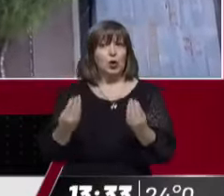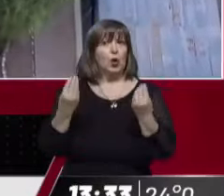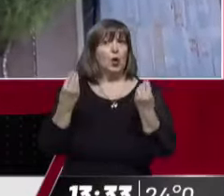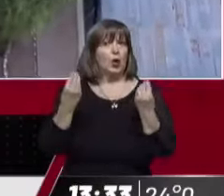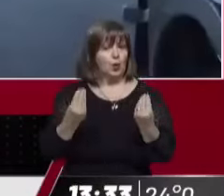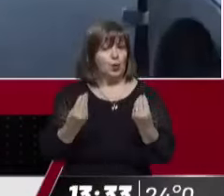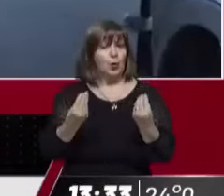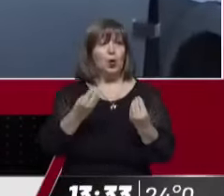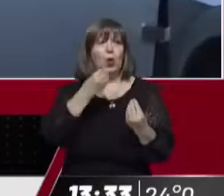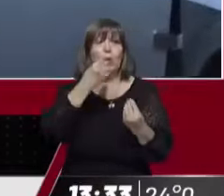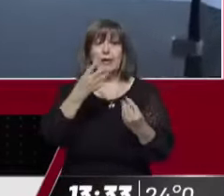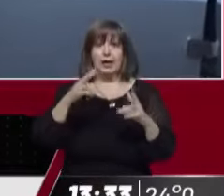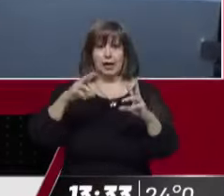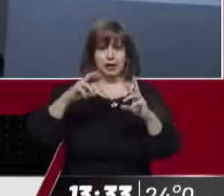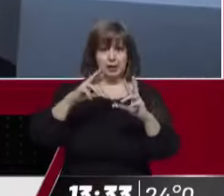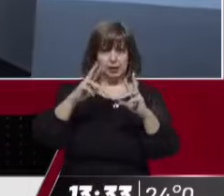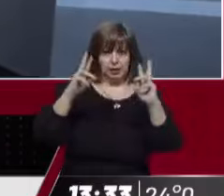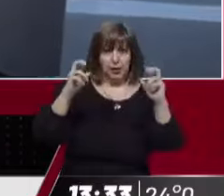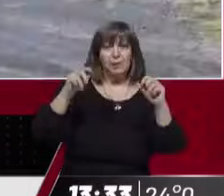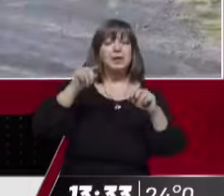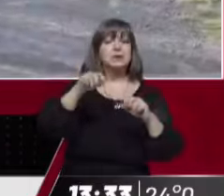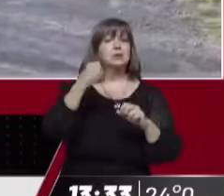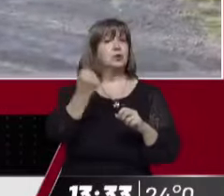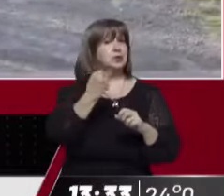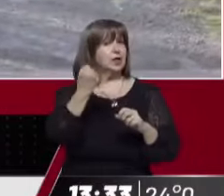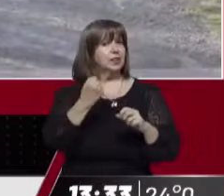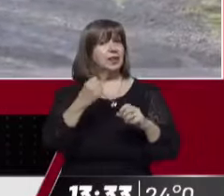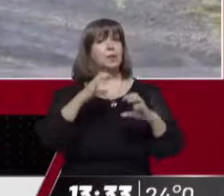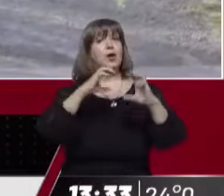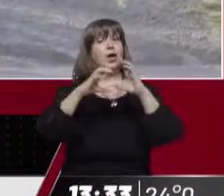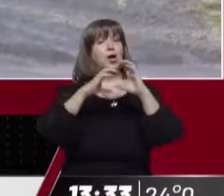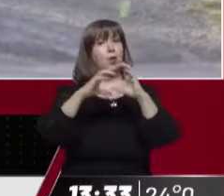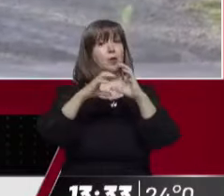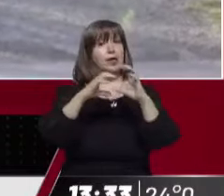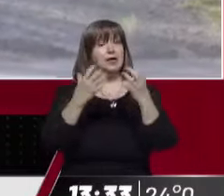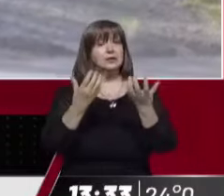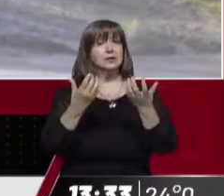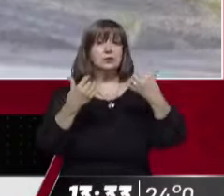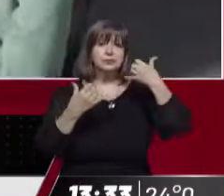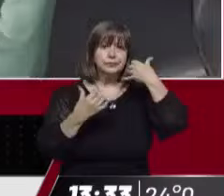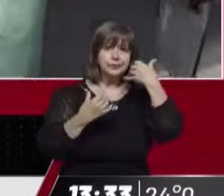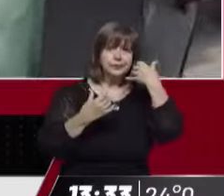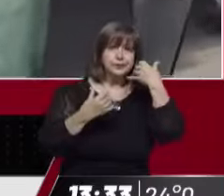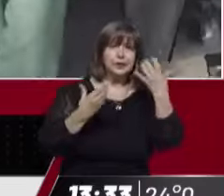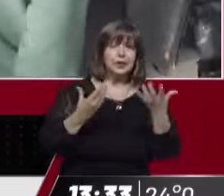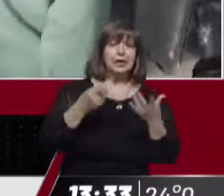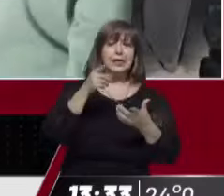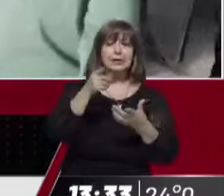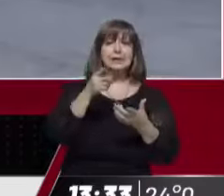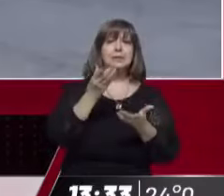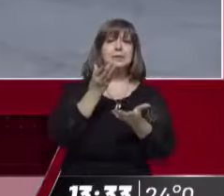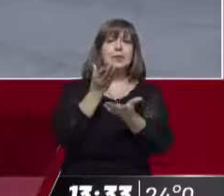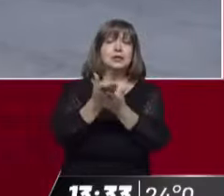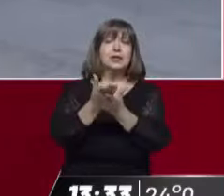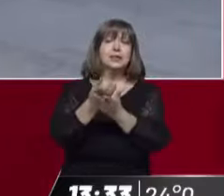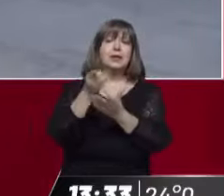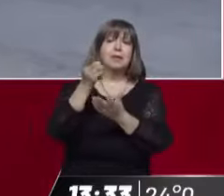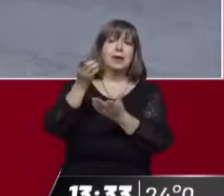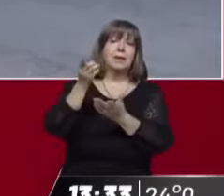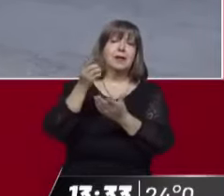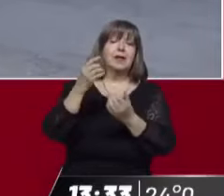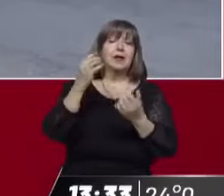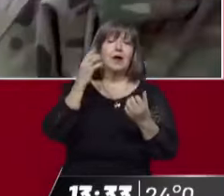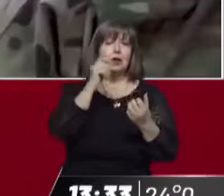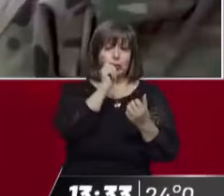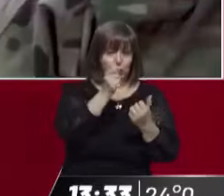es importante en este contexto un organismo, ¿no?, de las comunicaciones, y sobre todo que tenga el poder para exigir a estas compañías,